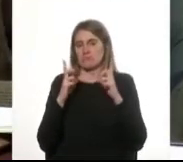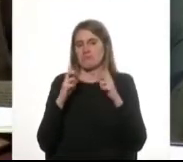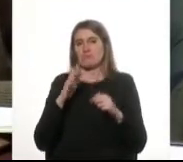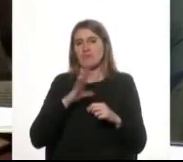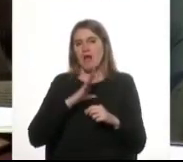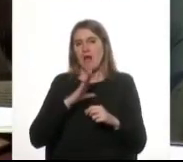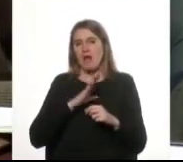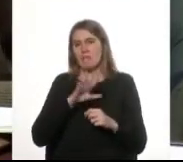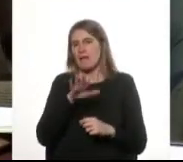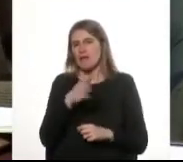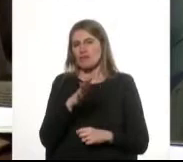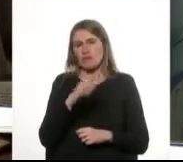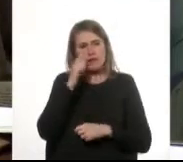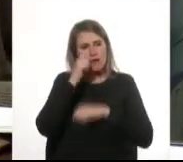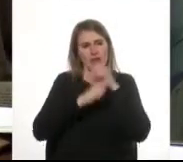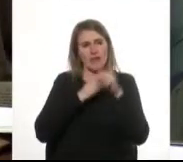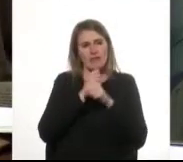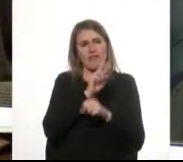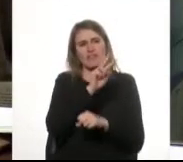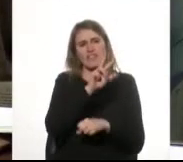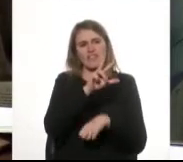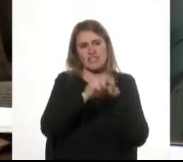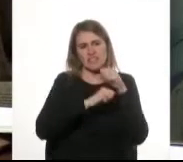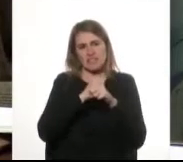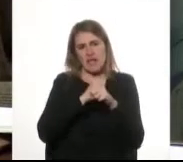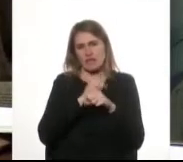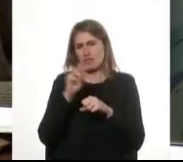Teníamos un promedio de edad de 23 años.